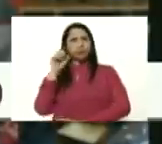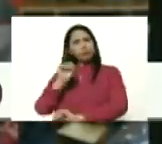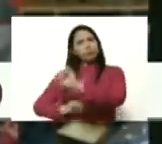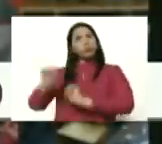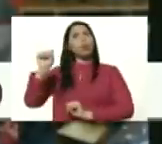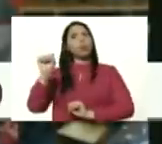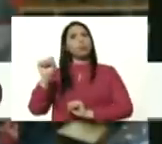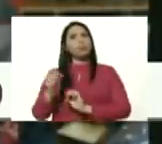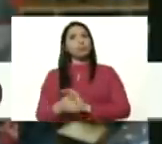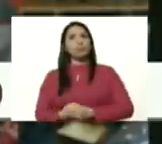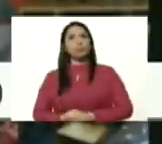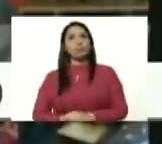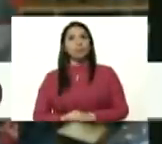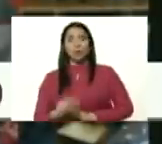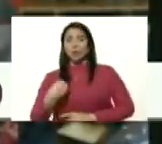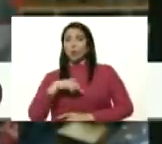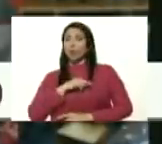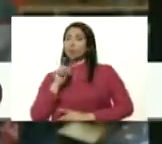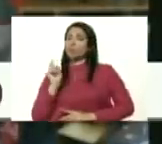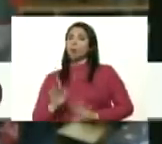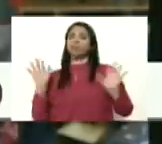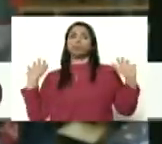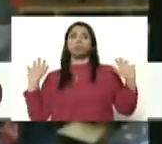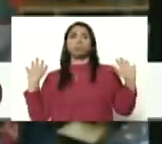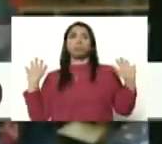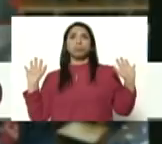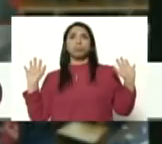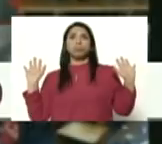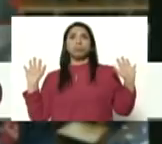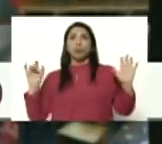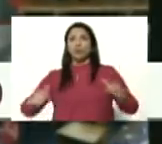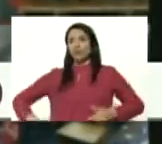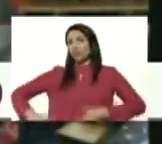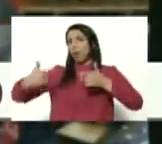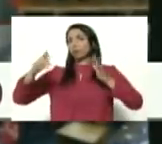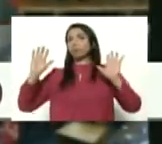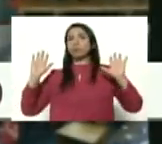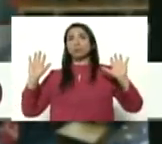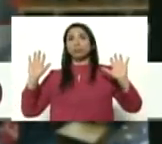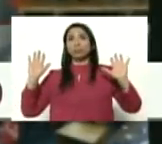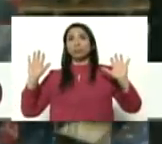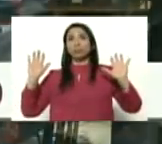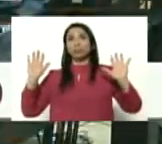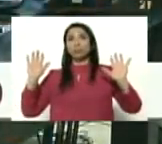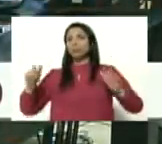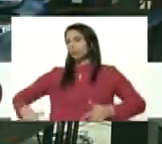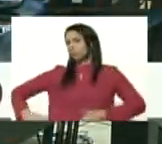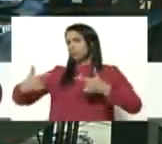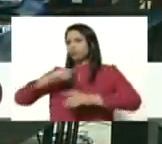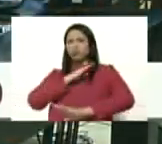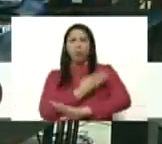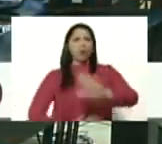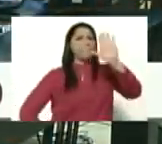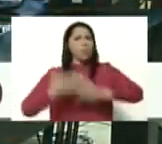contraataque, de ser necesario, activado así. ¡Furia bolivariana a la